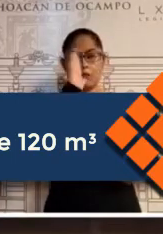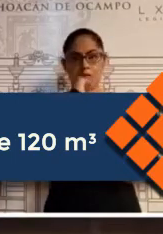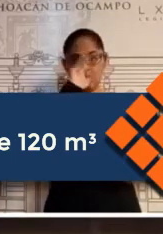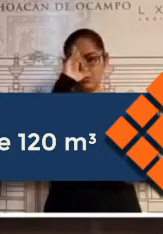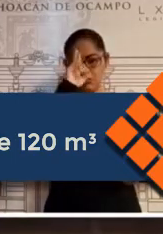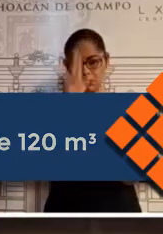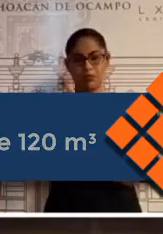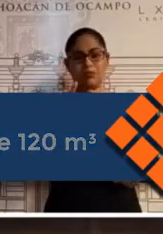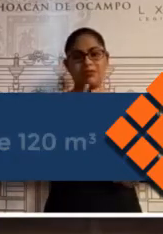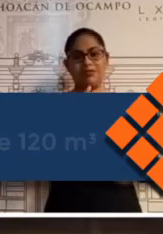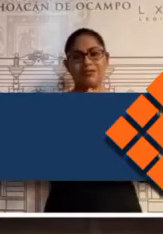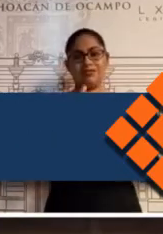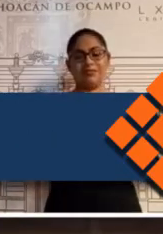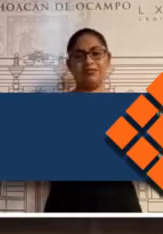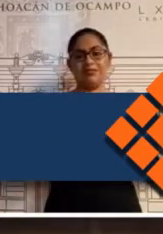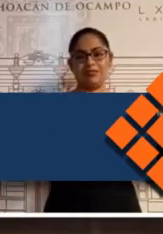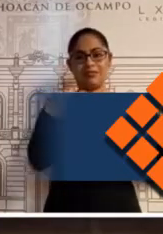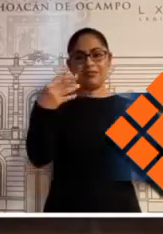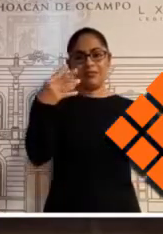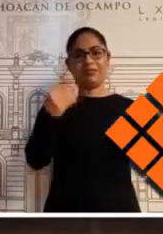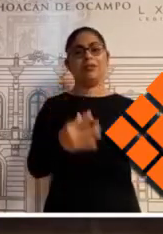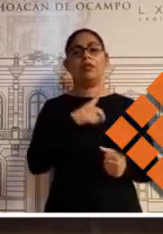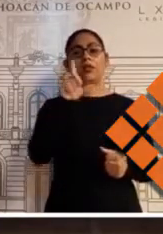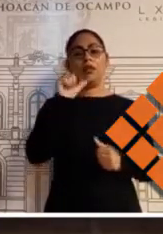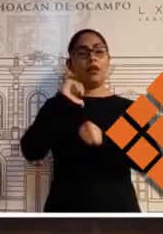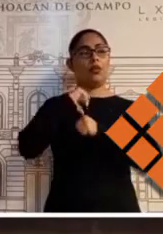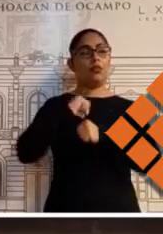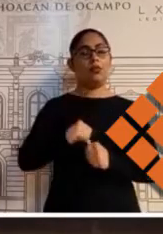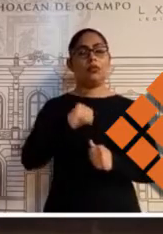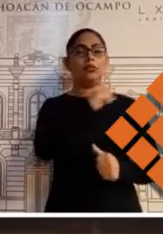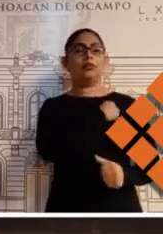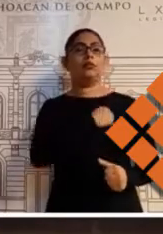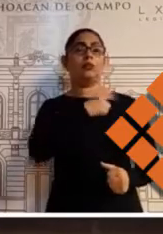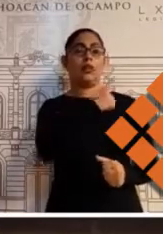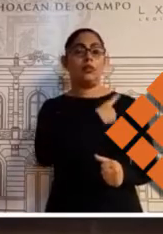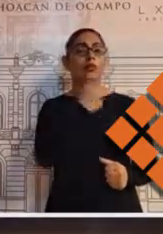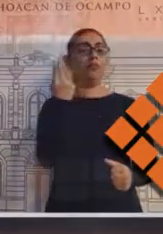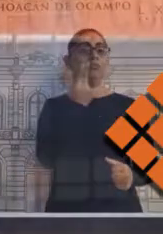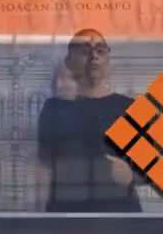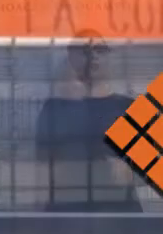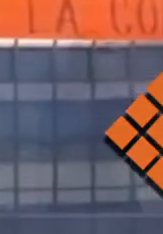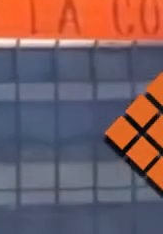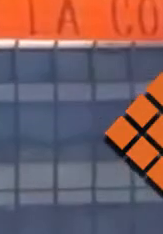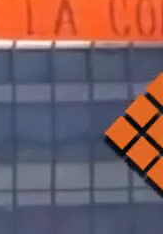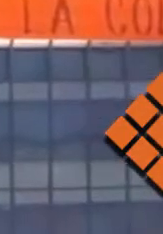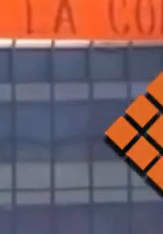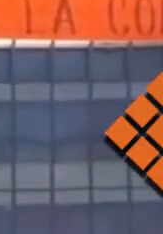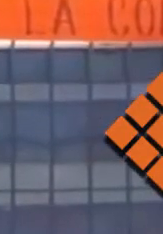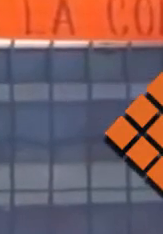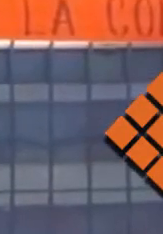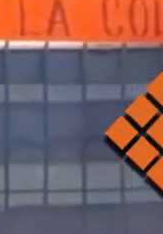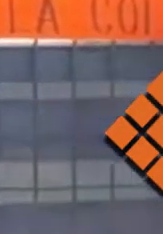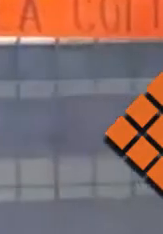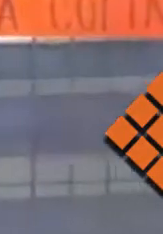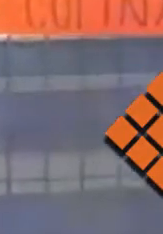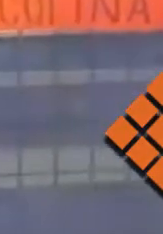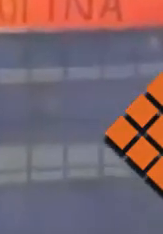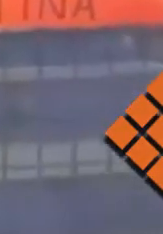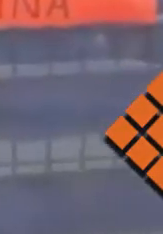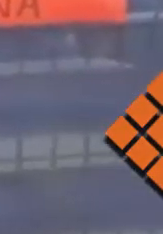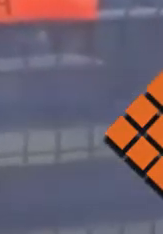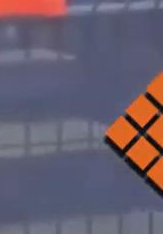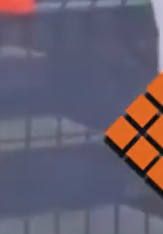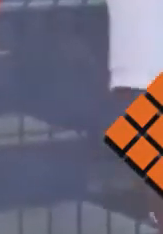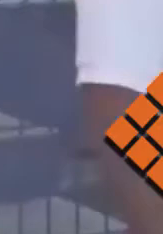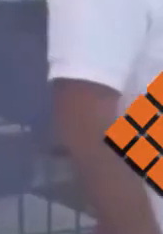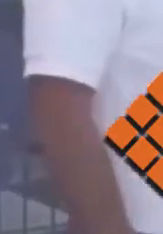mayoría de las indicaciones tienen que ver con cuestiones de higiene. La iniciativa fue turnada a la Comisión de